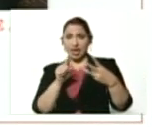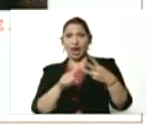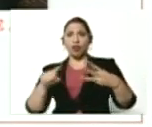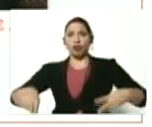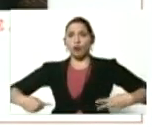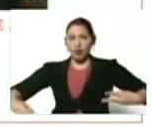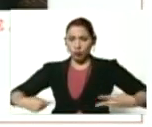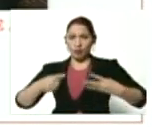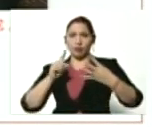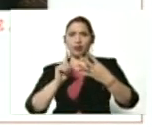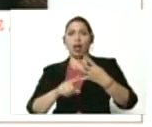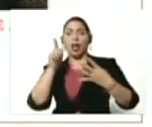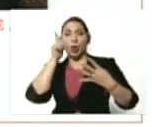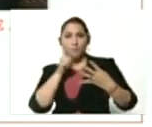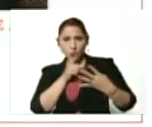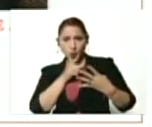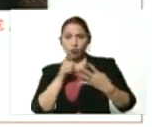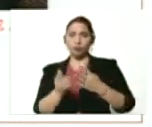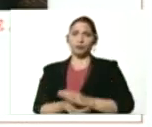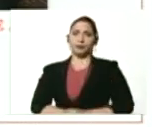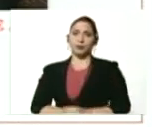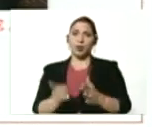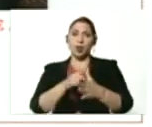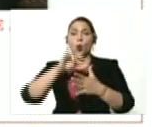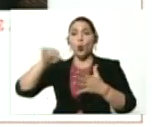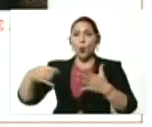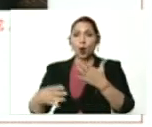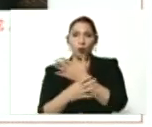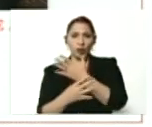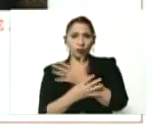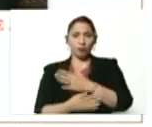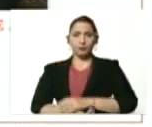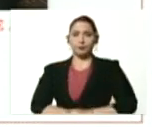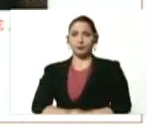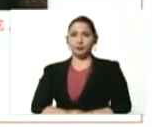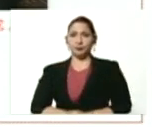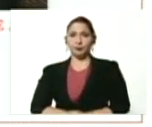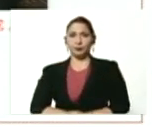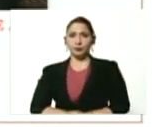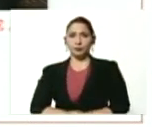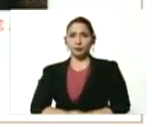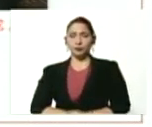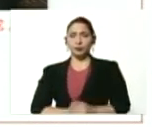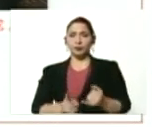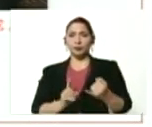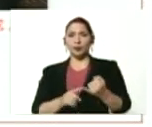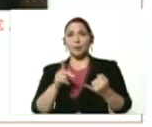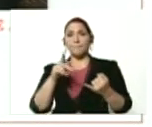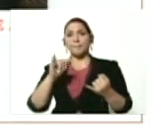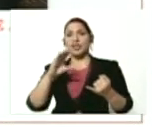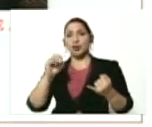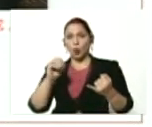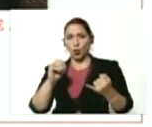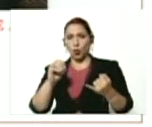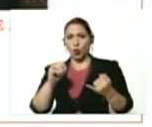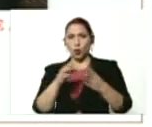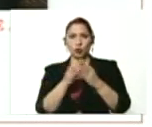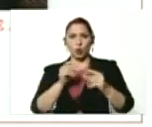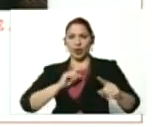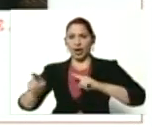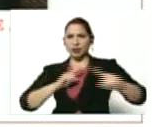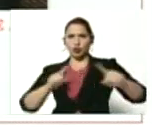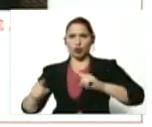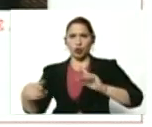Rueda, Leopoldo López, Juan Guaidó, Russo alias Pico, para todas las acciones que